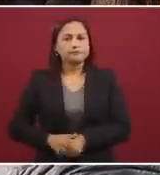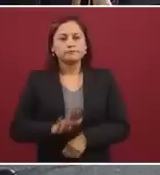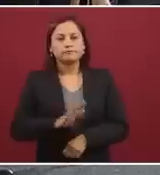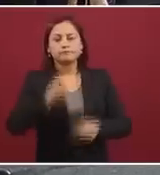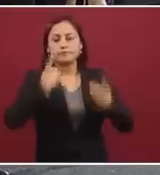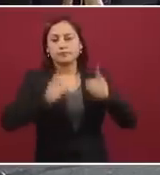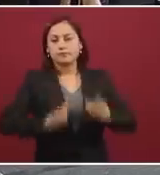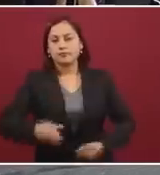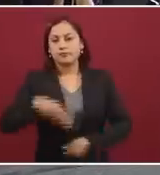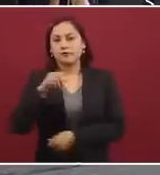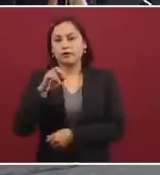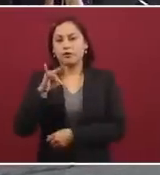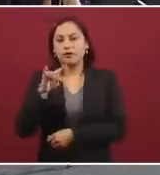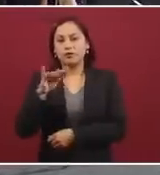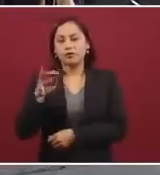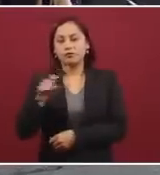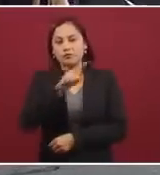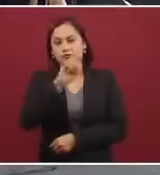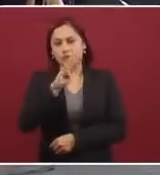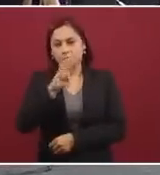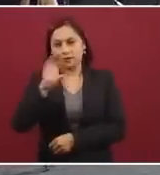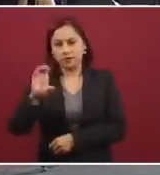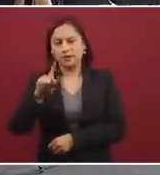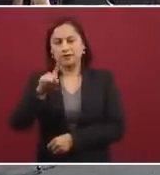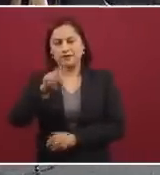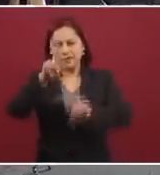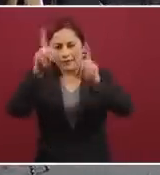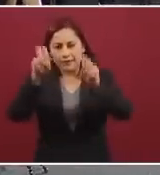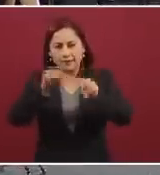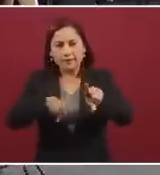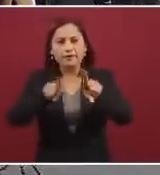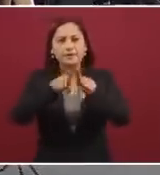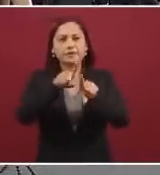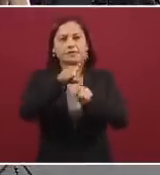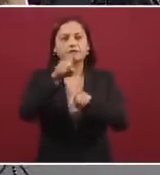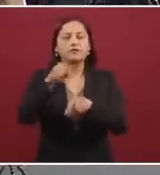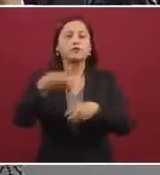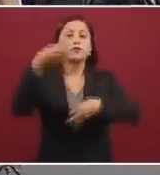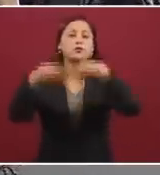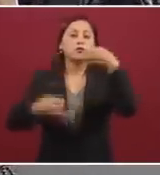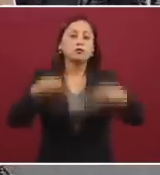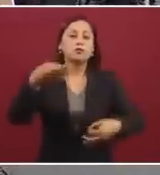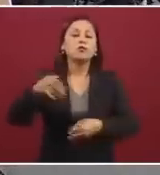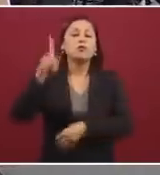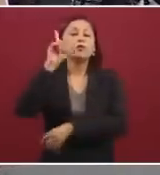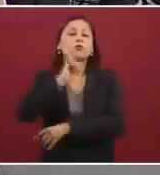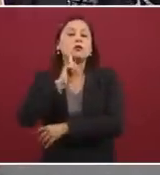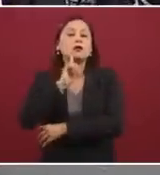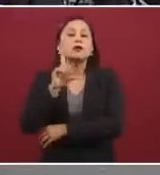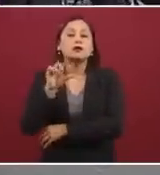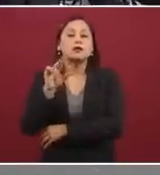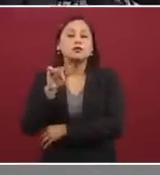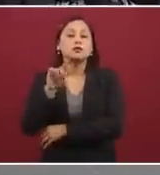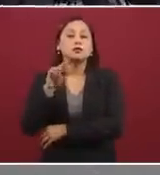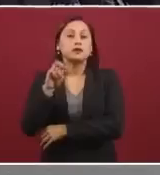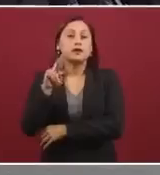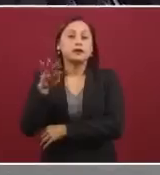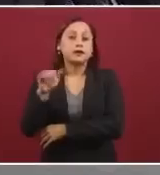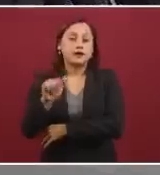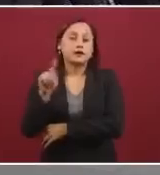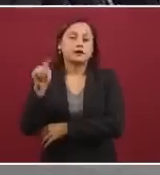california presente sobre este tema de impartición de justicia la jueza luz maría ortega tlapa lo volvió a hacer